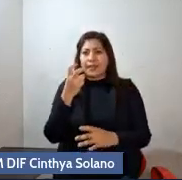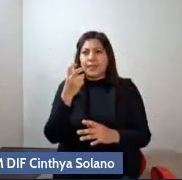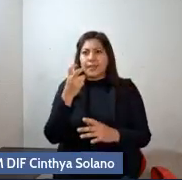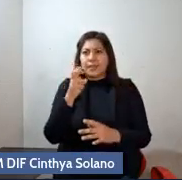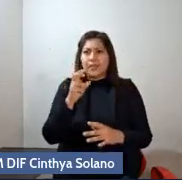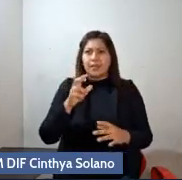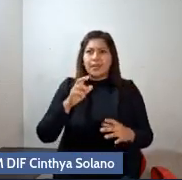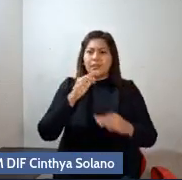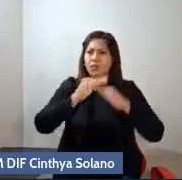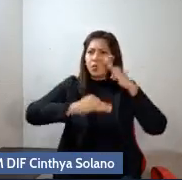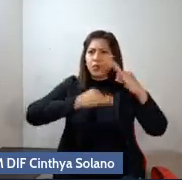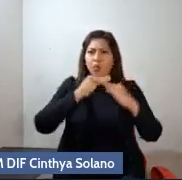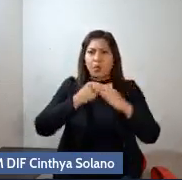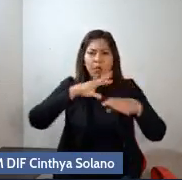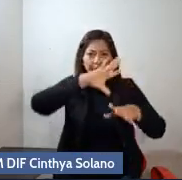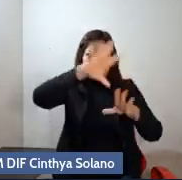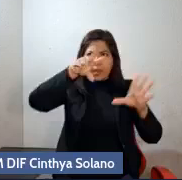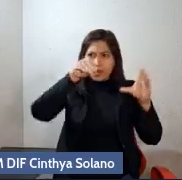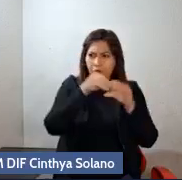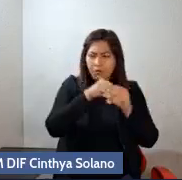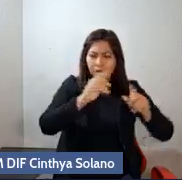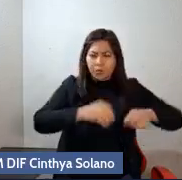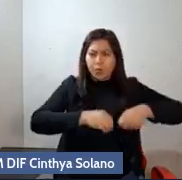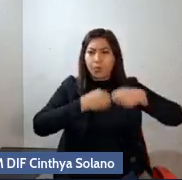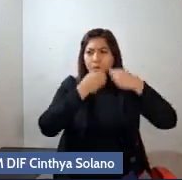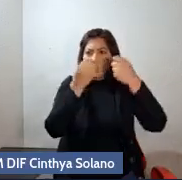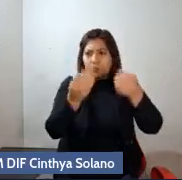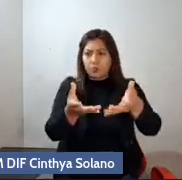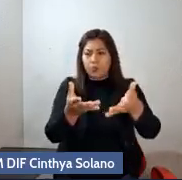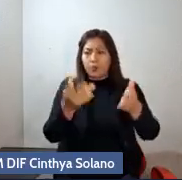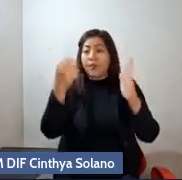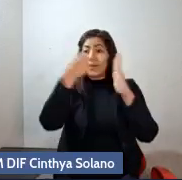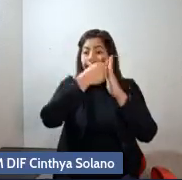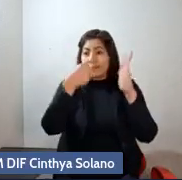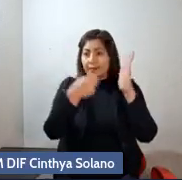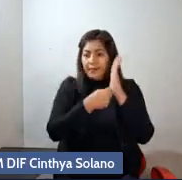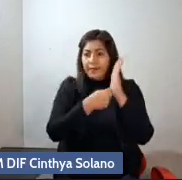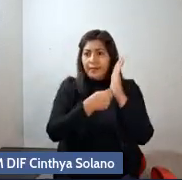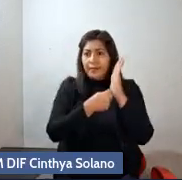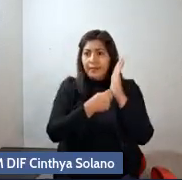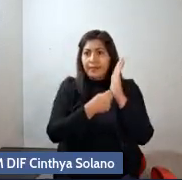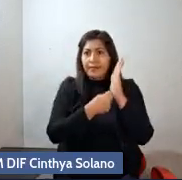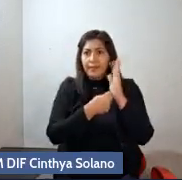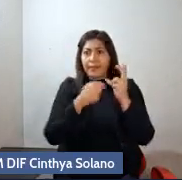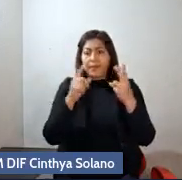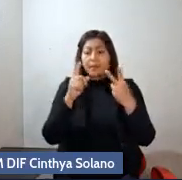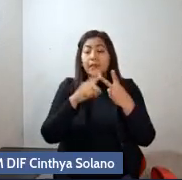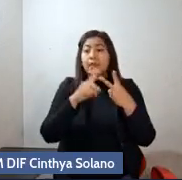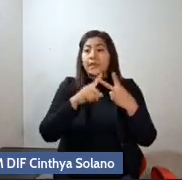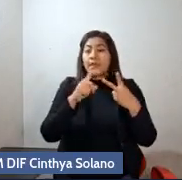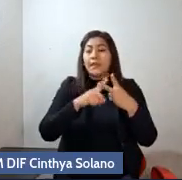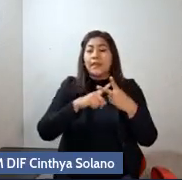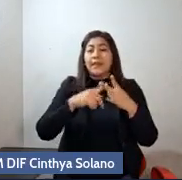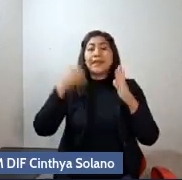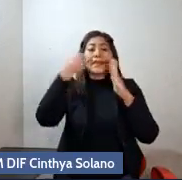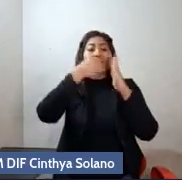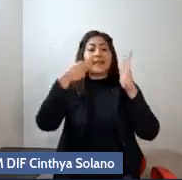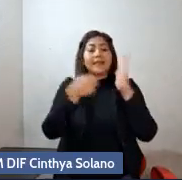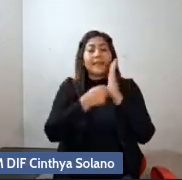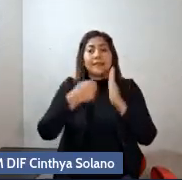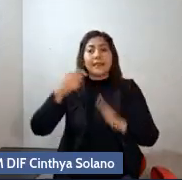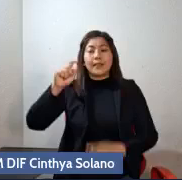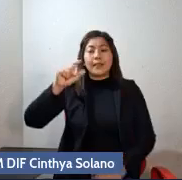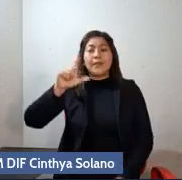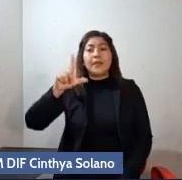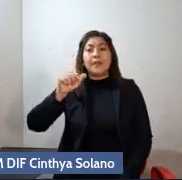conjunta. Ajá, viene el testamento con legado. El testamento con legado es